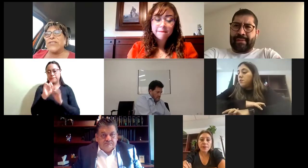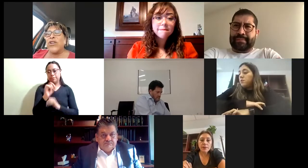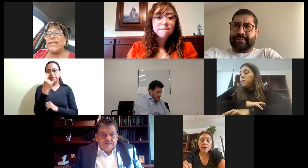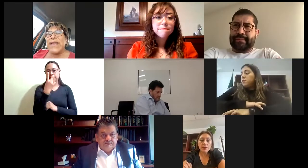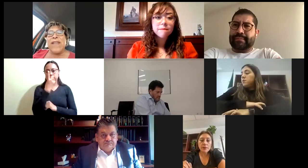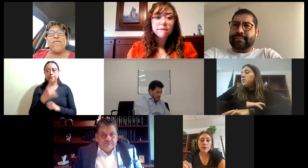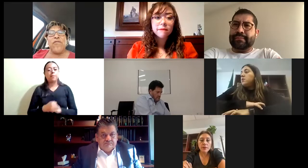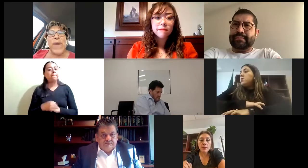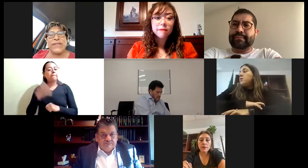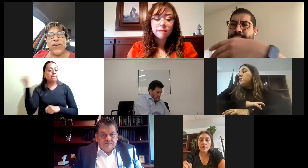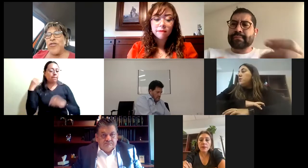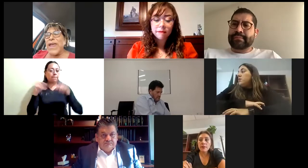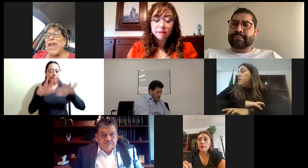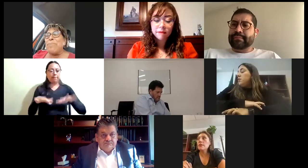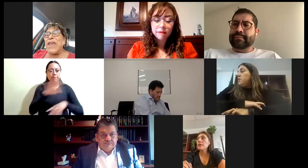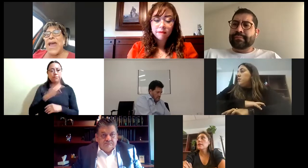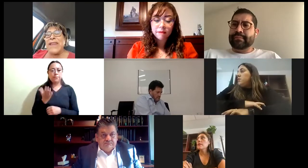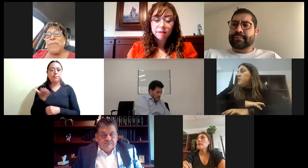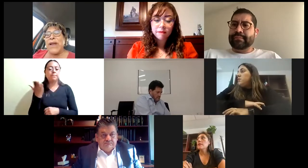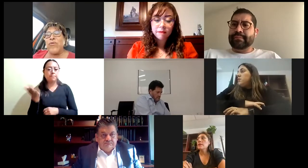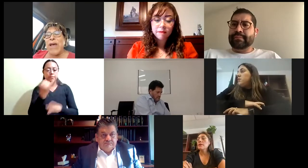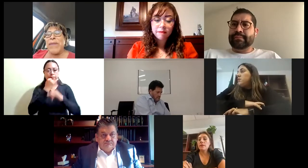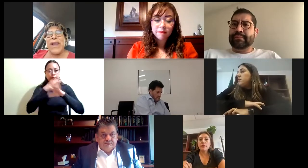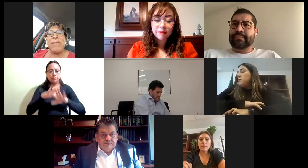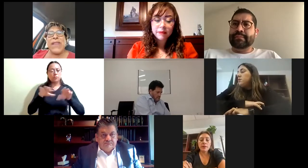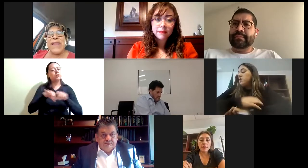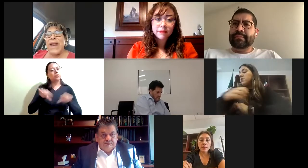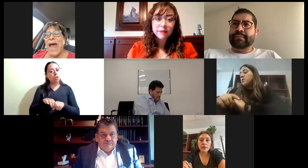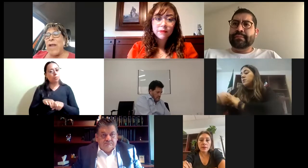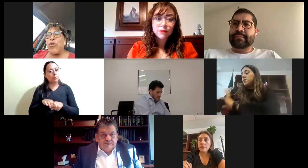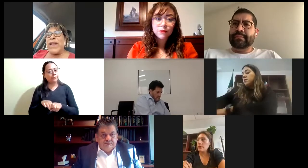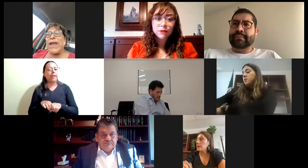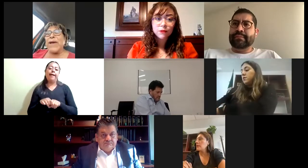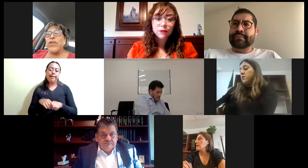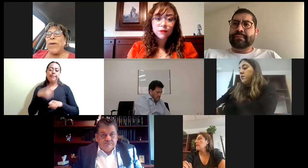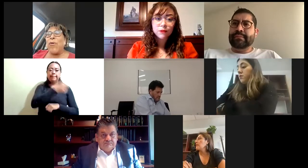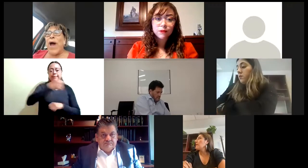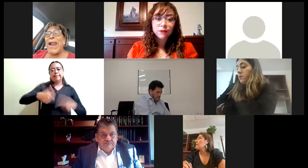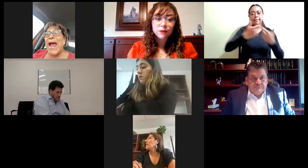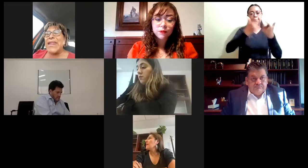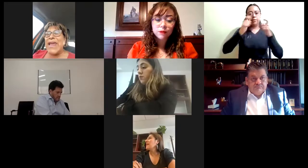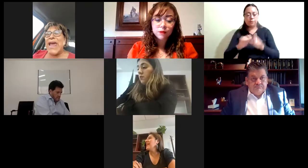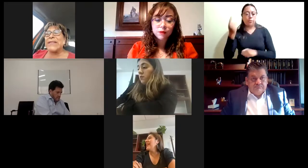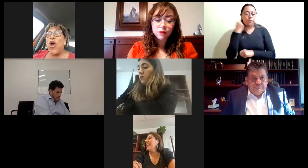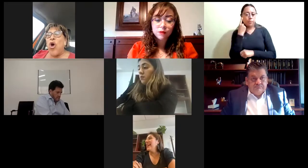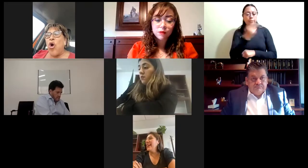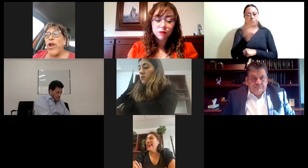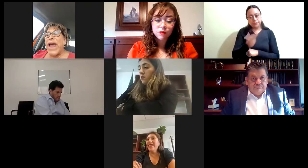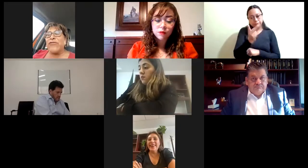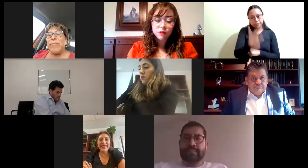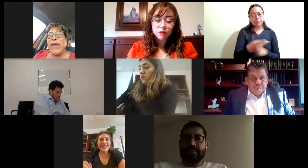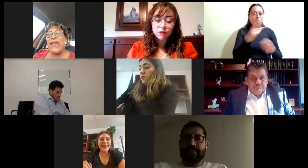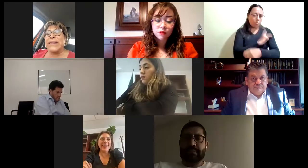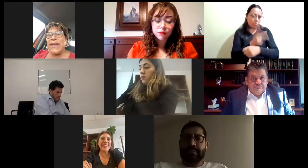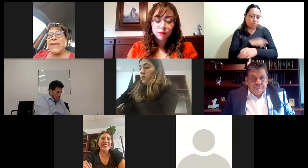podrá solicitar información mediante pregunta parlamentaria al Poder Ejecutivo, alcaldías,